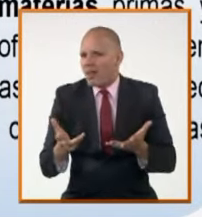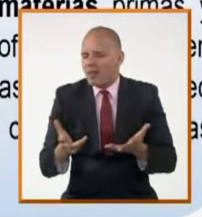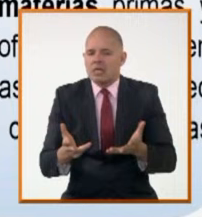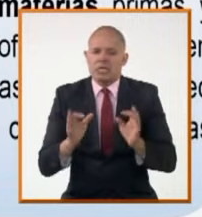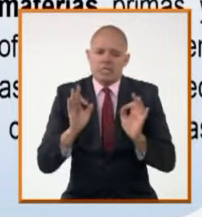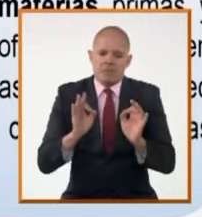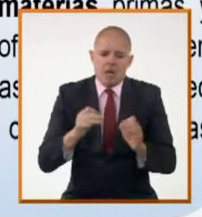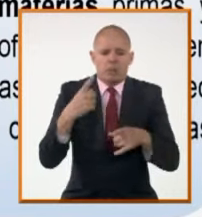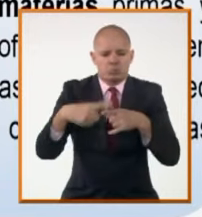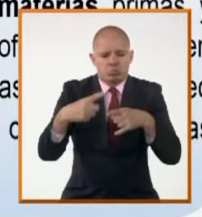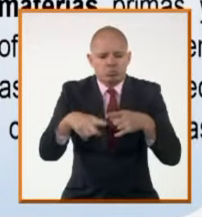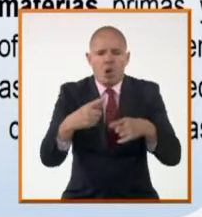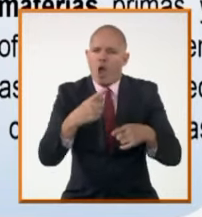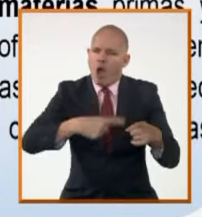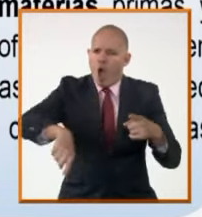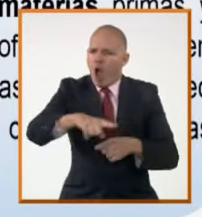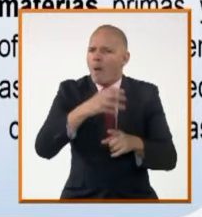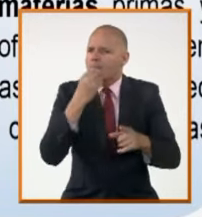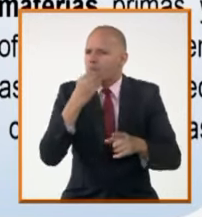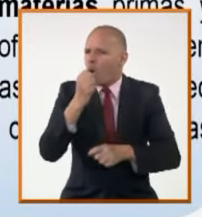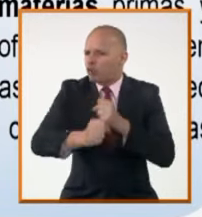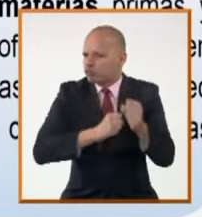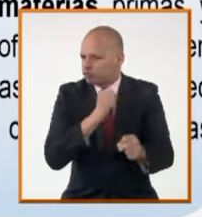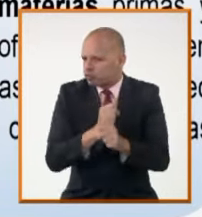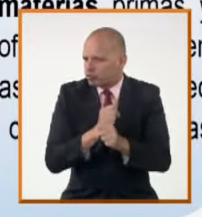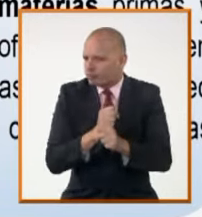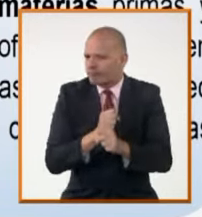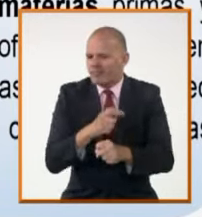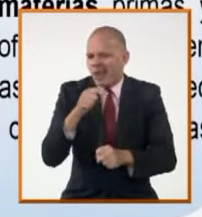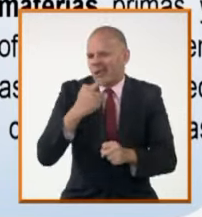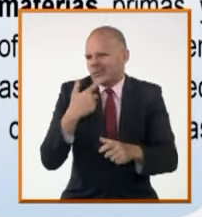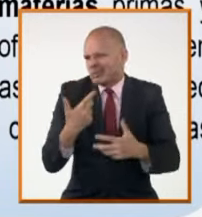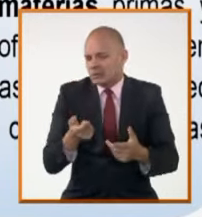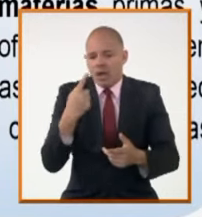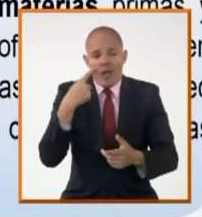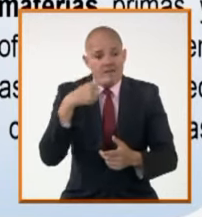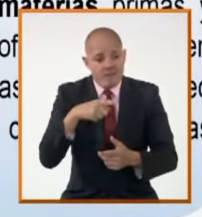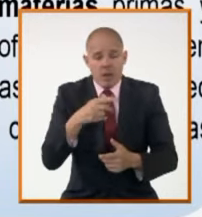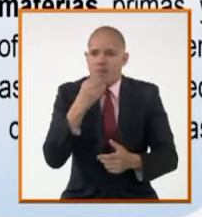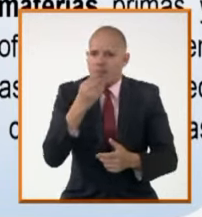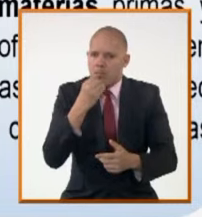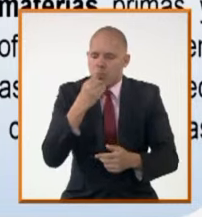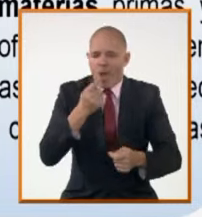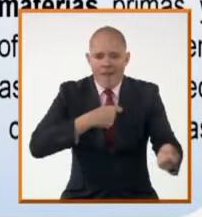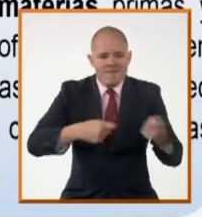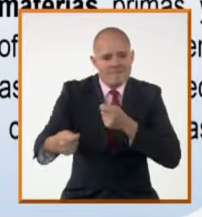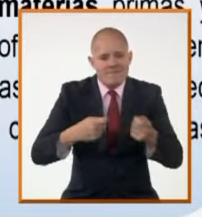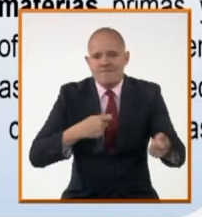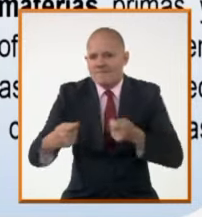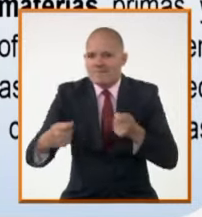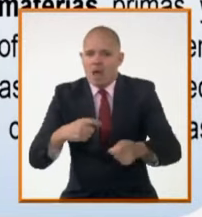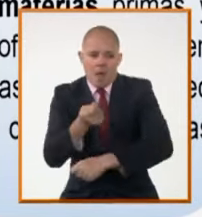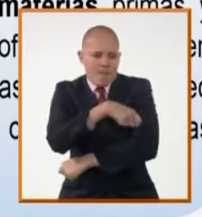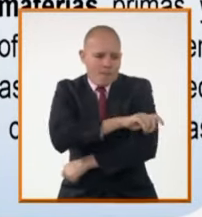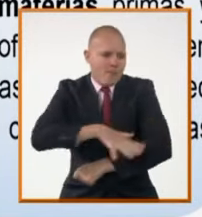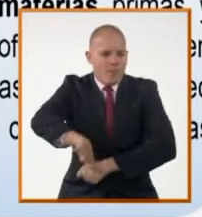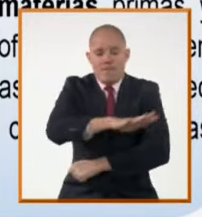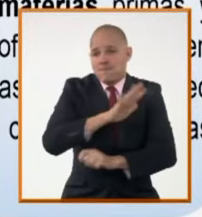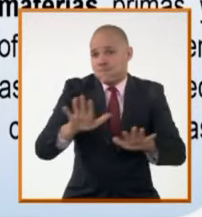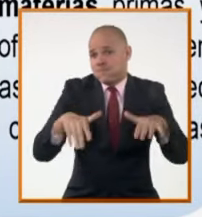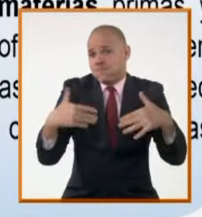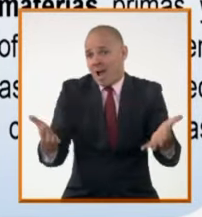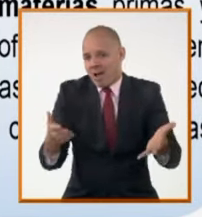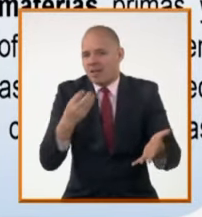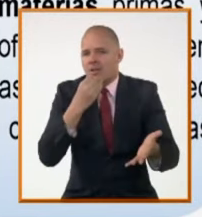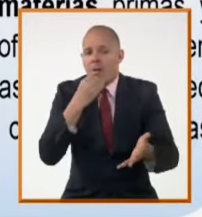y productos intermedios que impactan favorablemente en la oferta y con ello en la formación de precios del